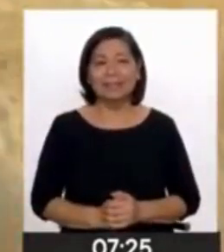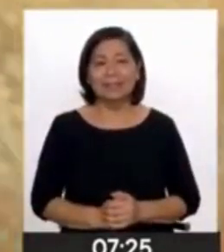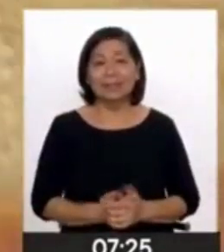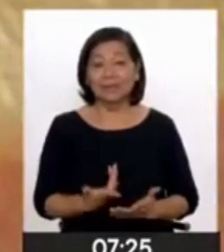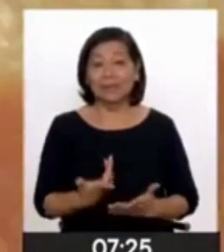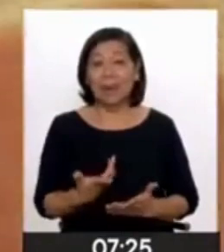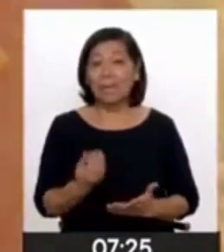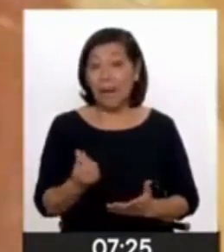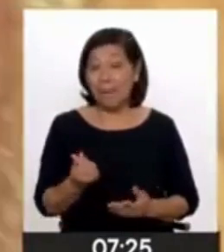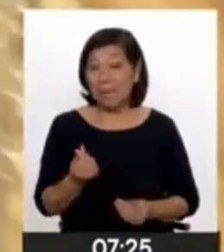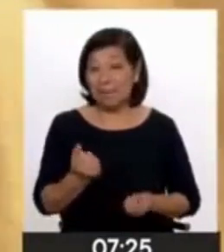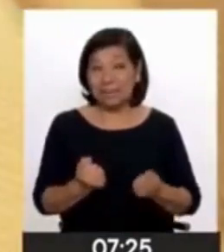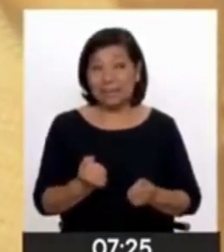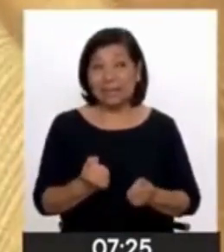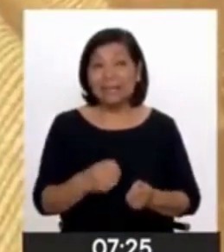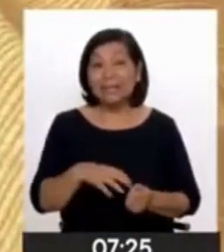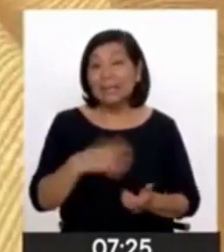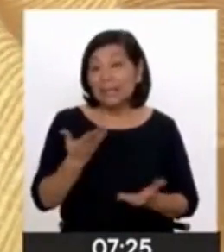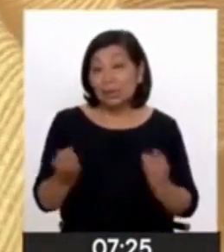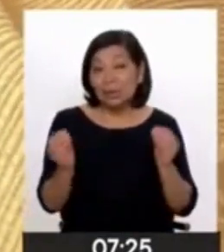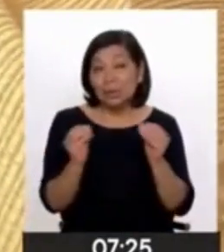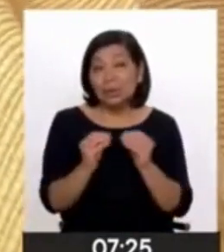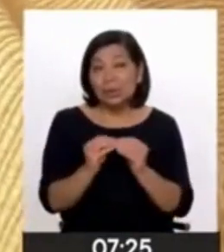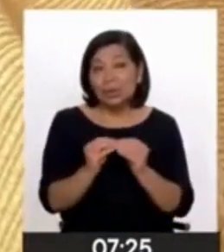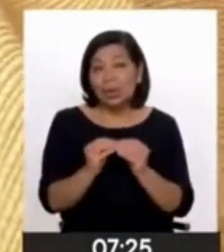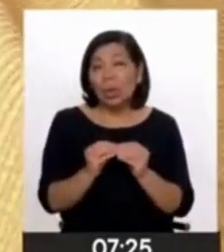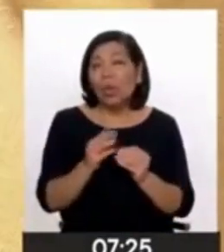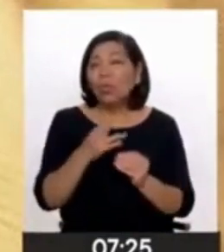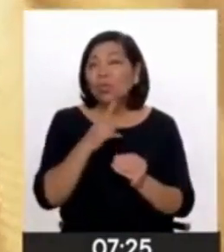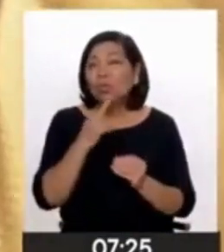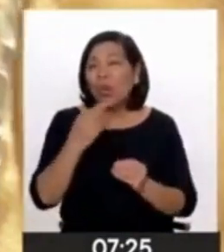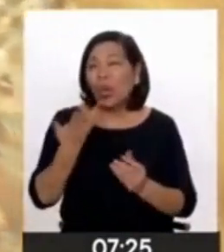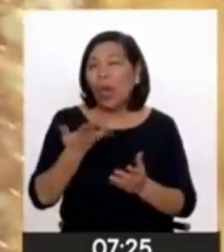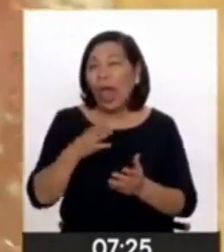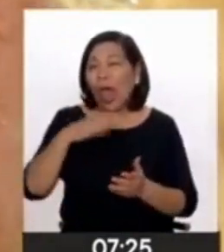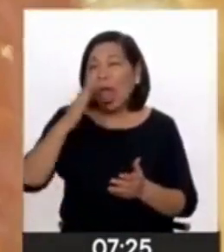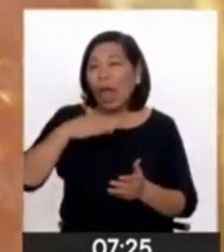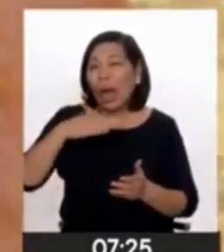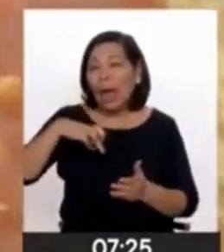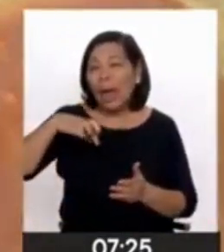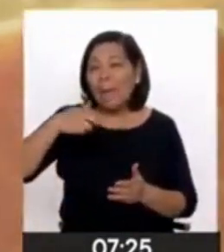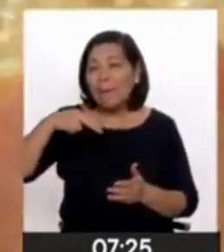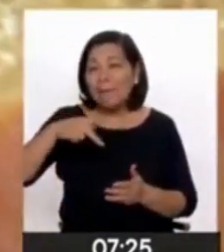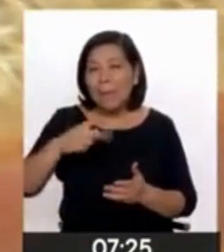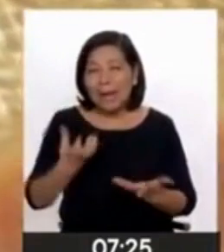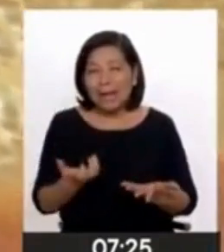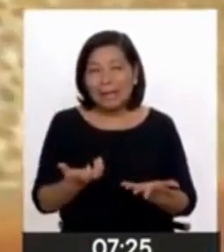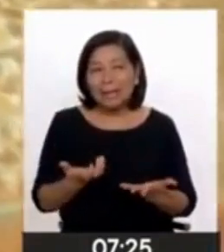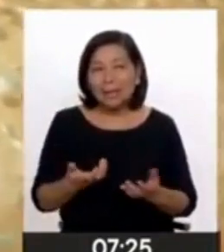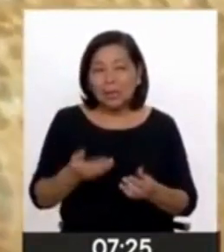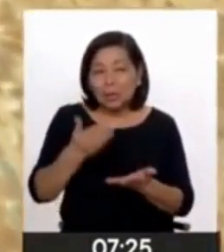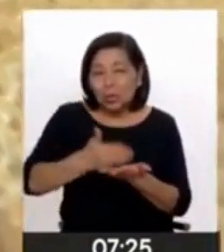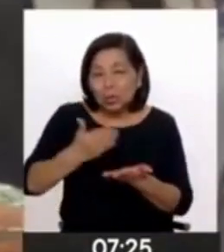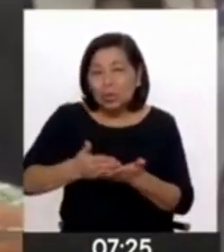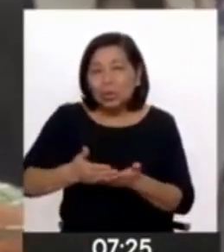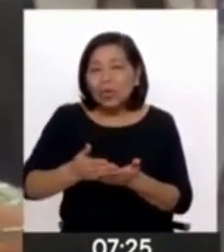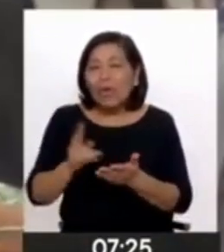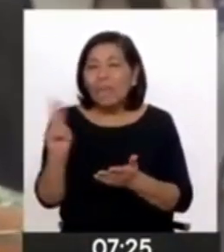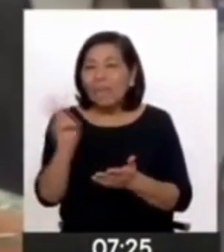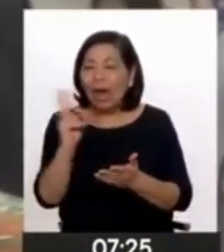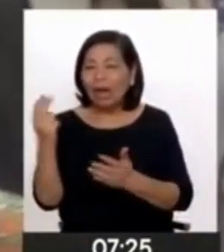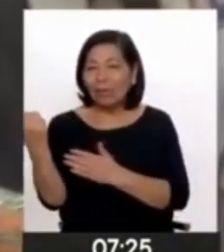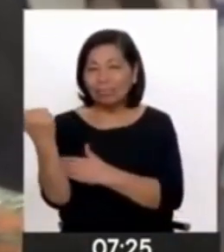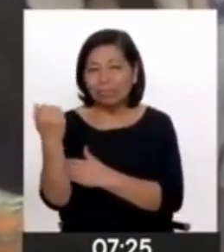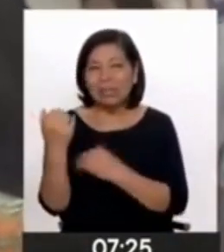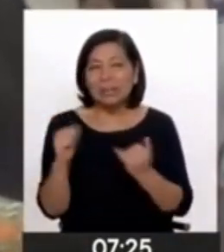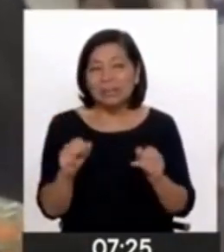Un guiso de papa seca y carnes que untado en ajipanca se une a los tallarines, bañados en perejil y albahaca, para hacer